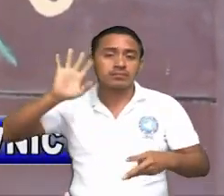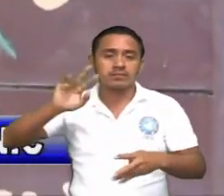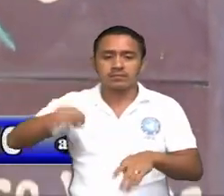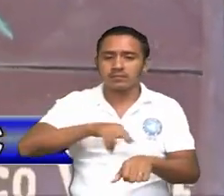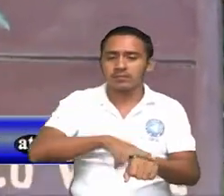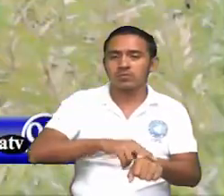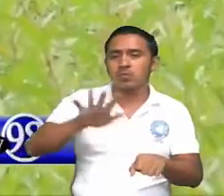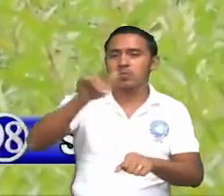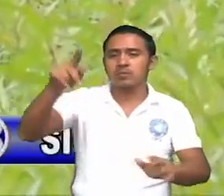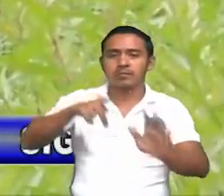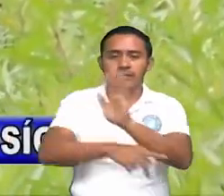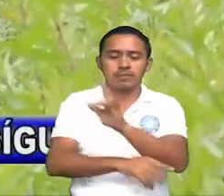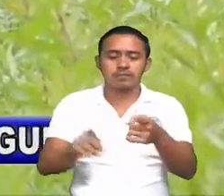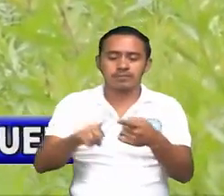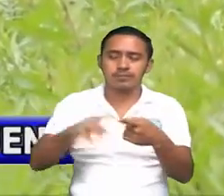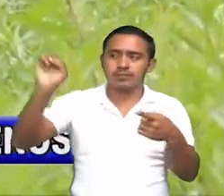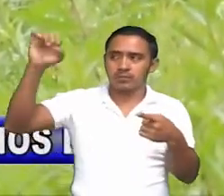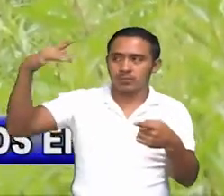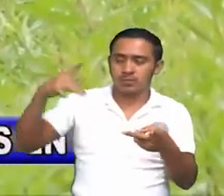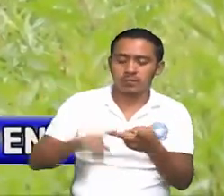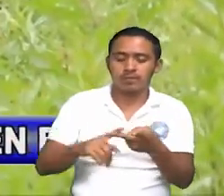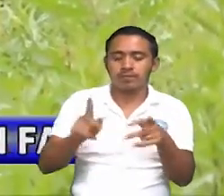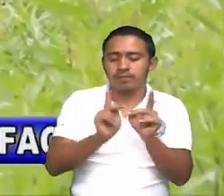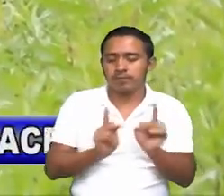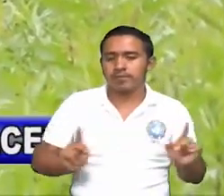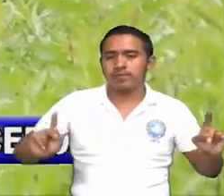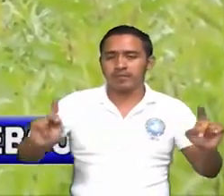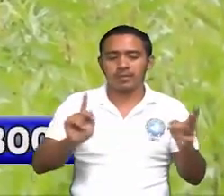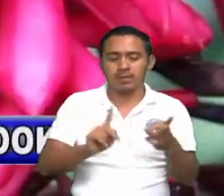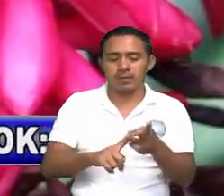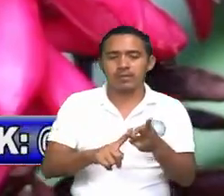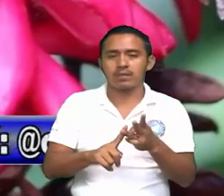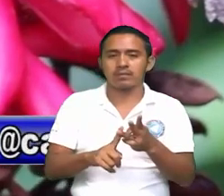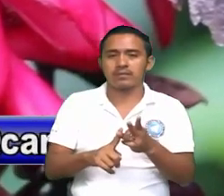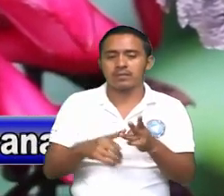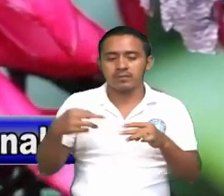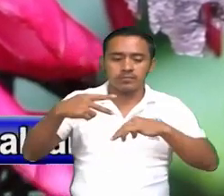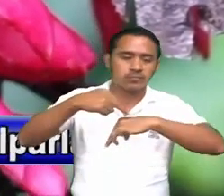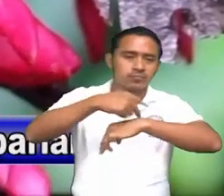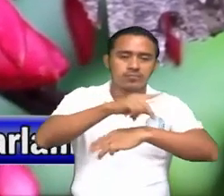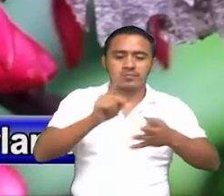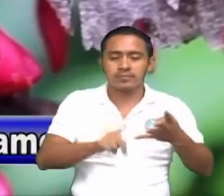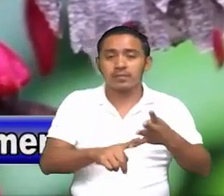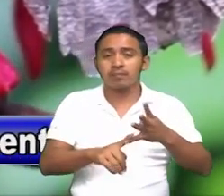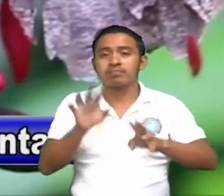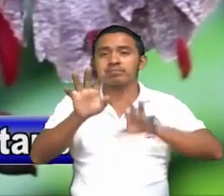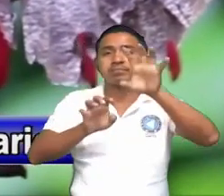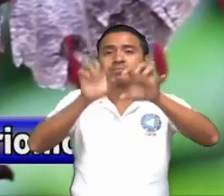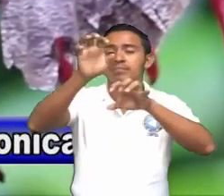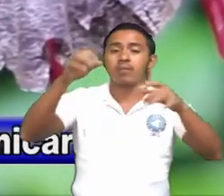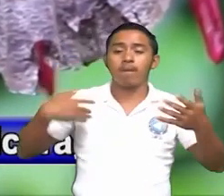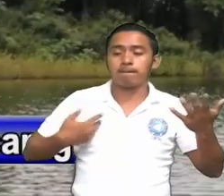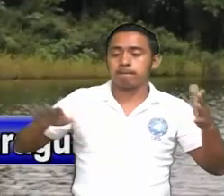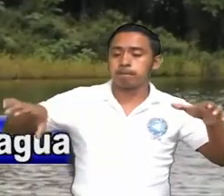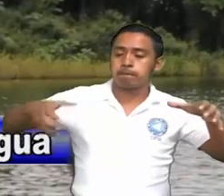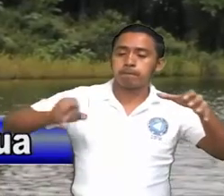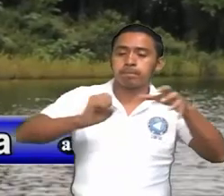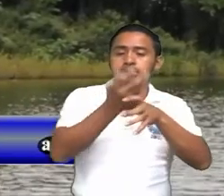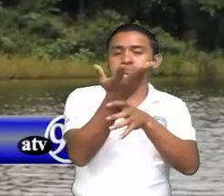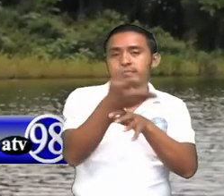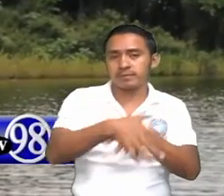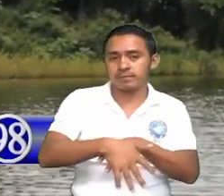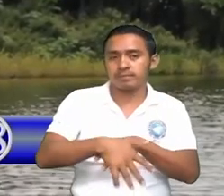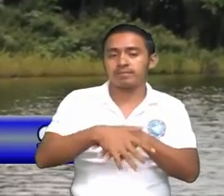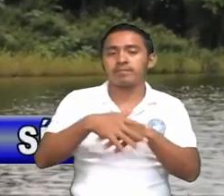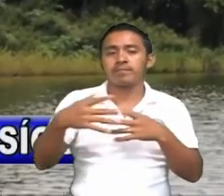extranjeros sol, playa, senderismo y escalar volcanes, y un contacto directo con la naturaleza. El